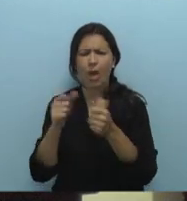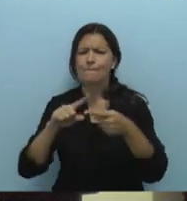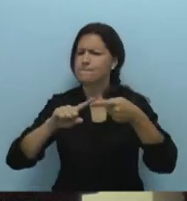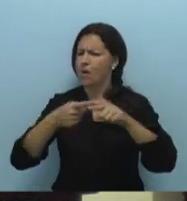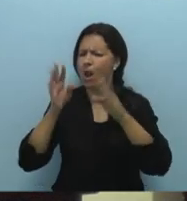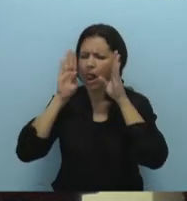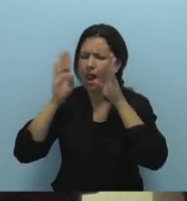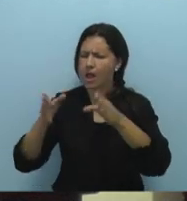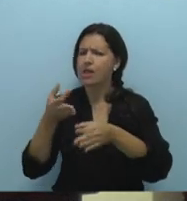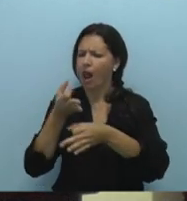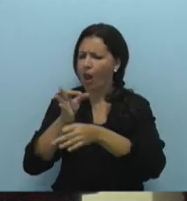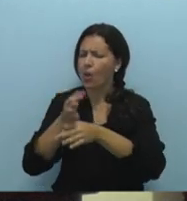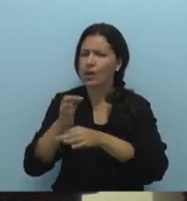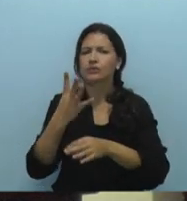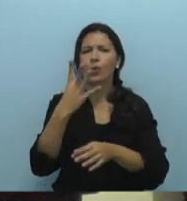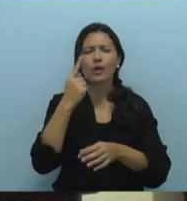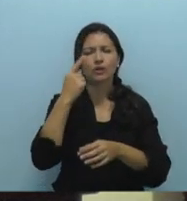pro-educación superior, en